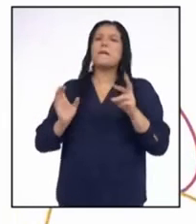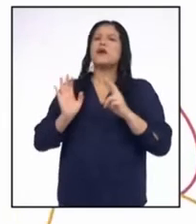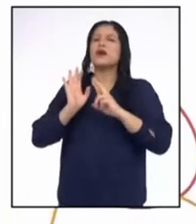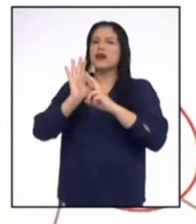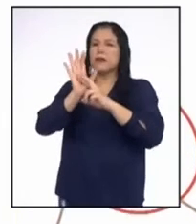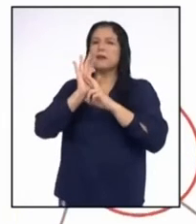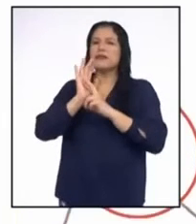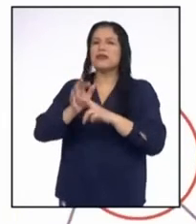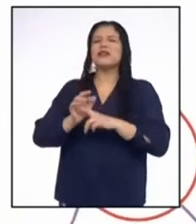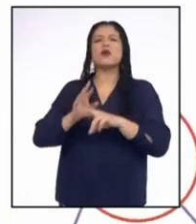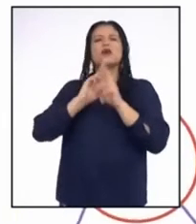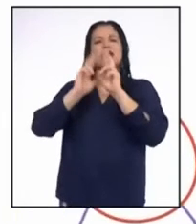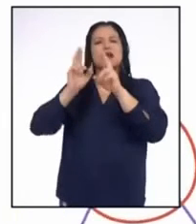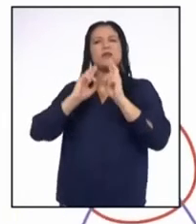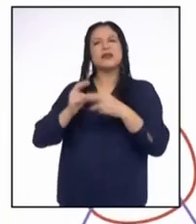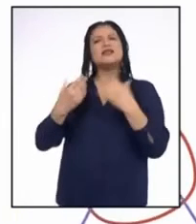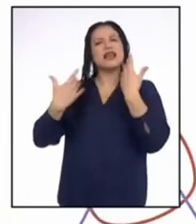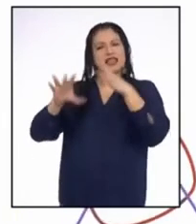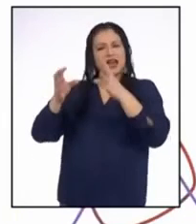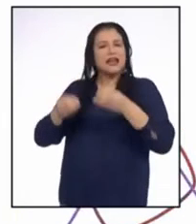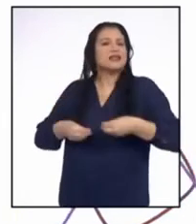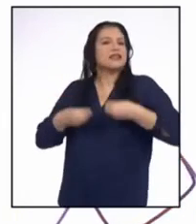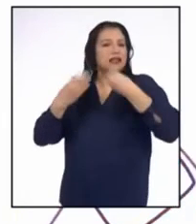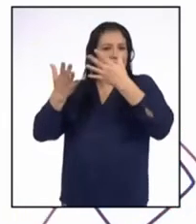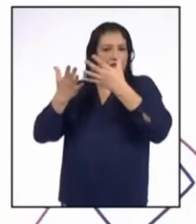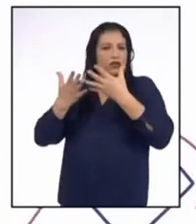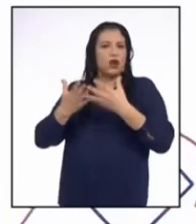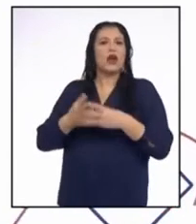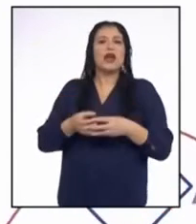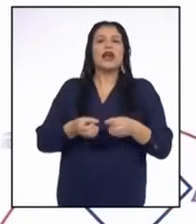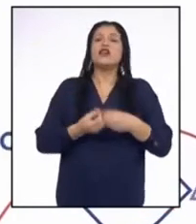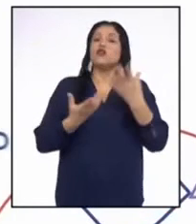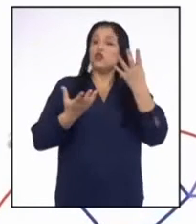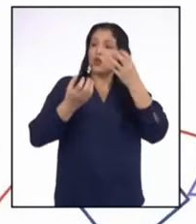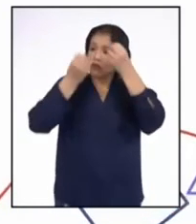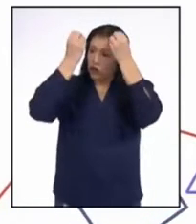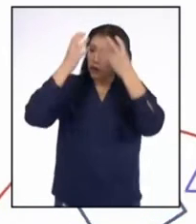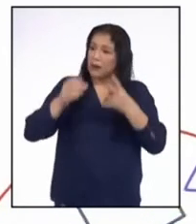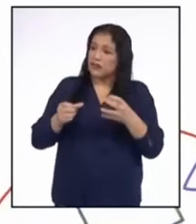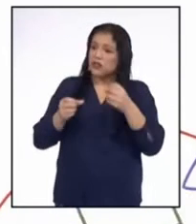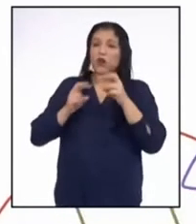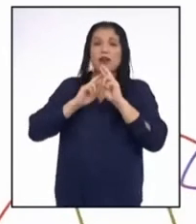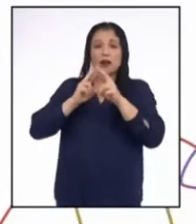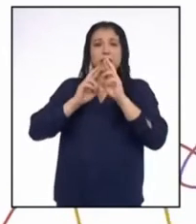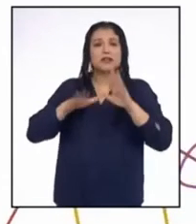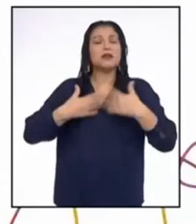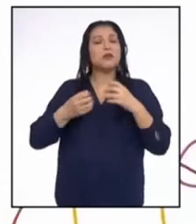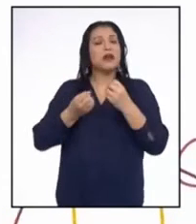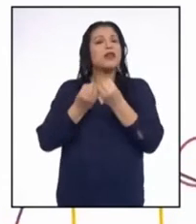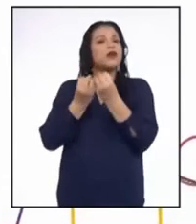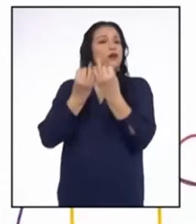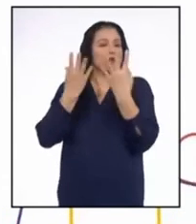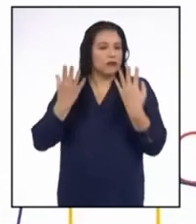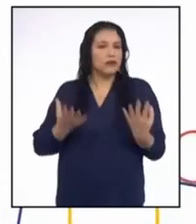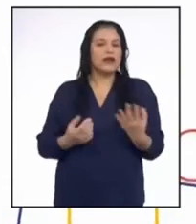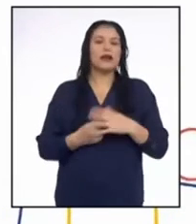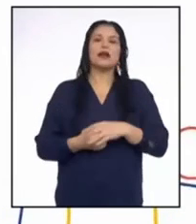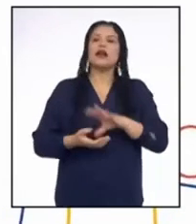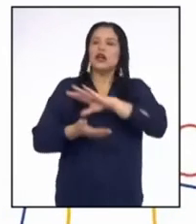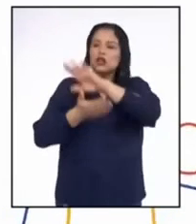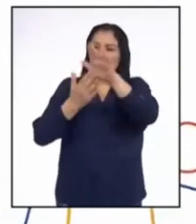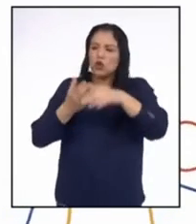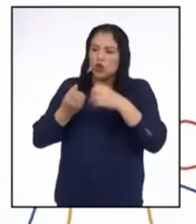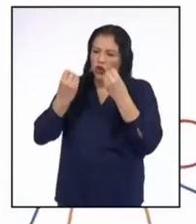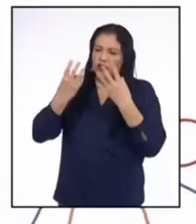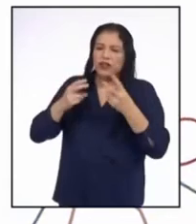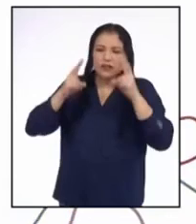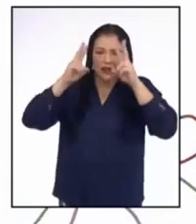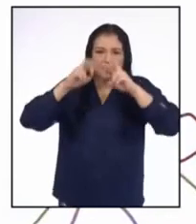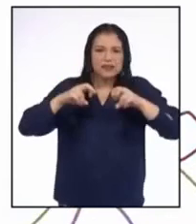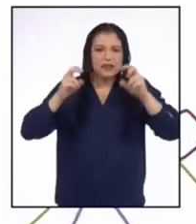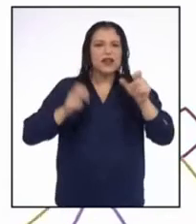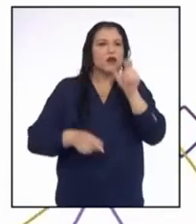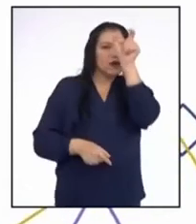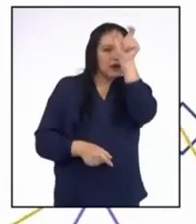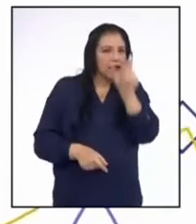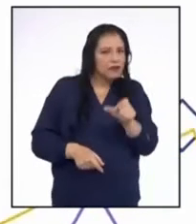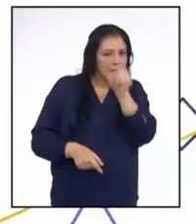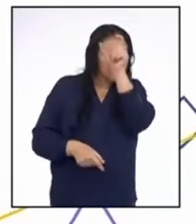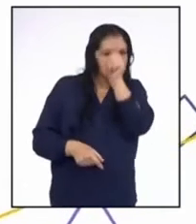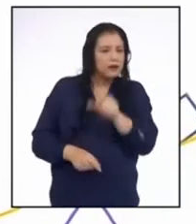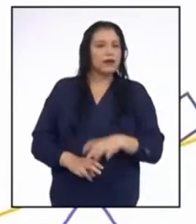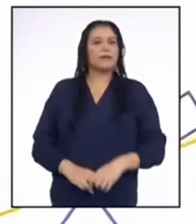representan una respuesta prefijada y sus datos son cuantificables. Los datos de la muestra fueron analizados a través del gráfico de